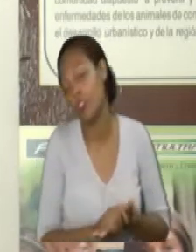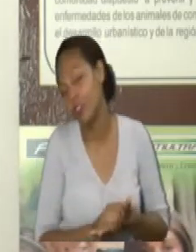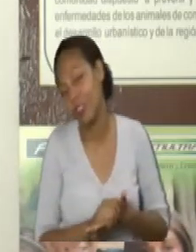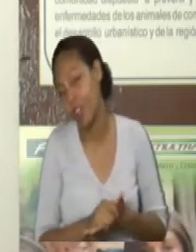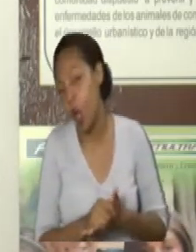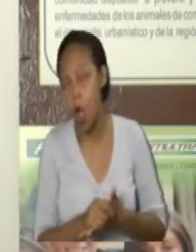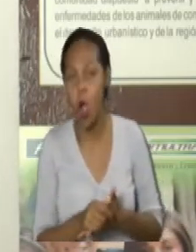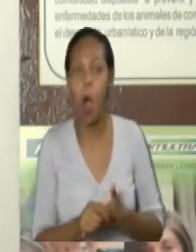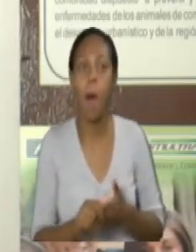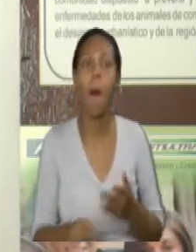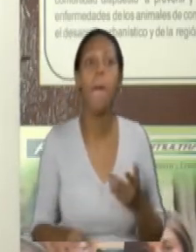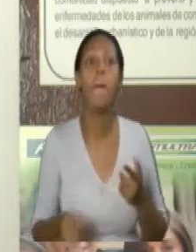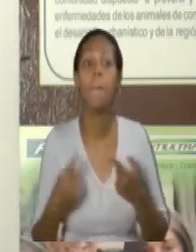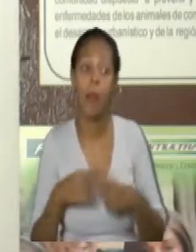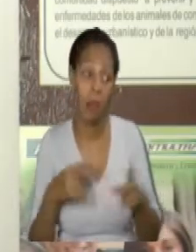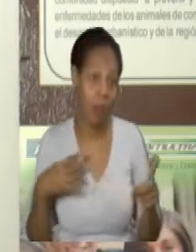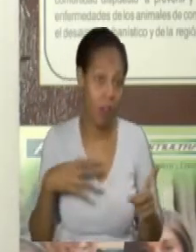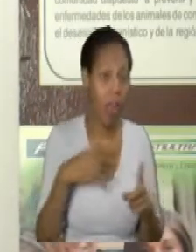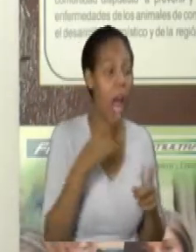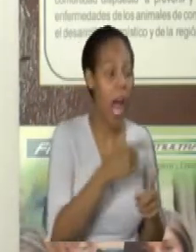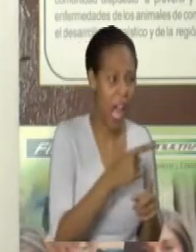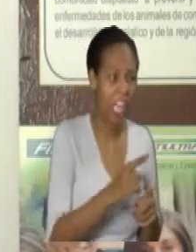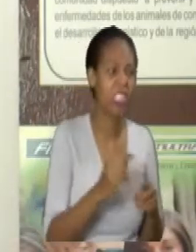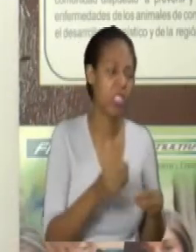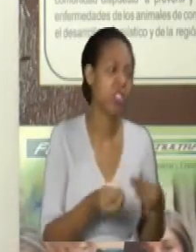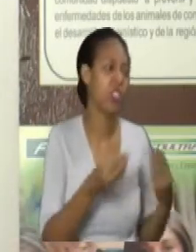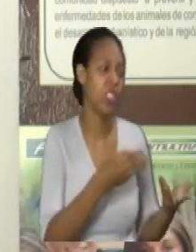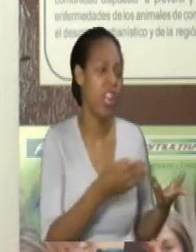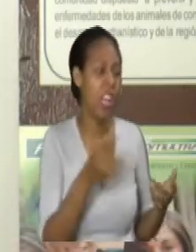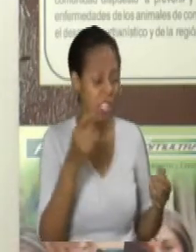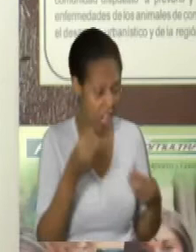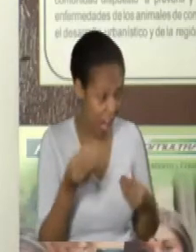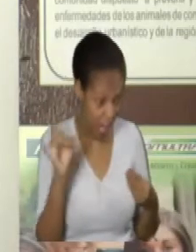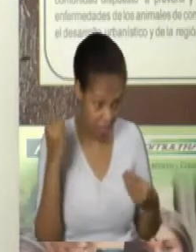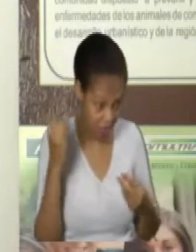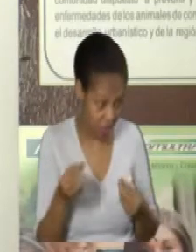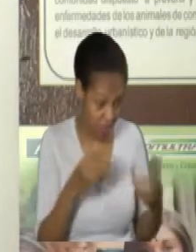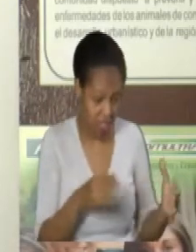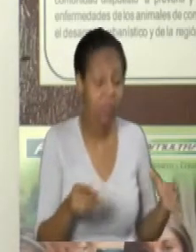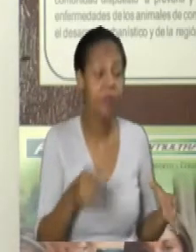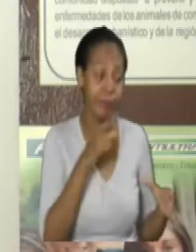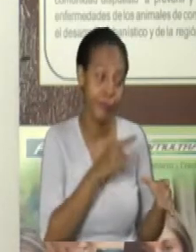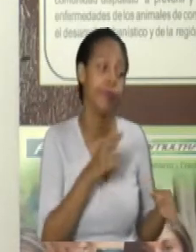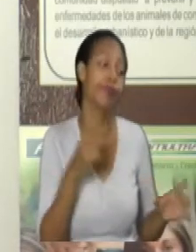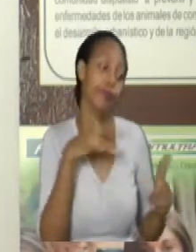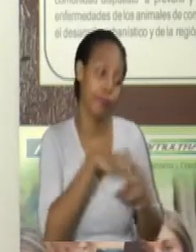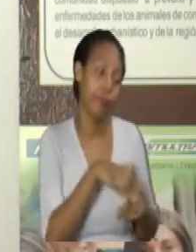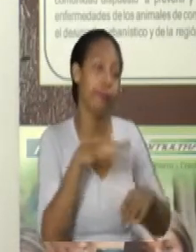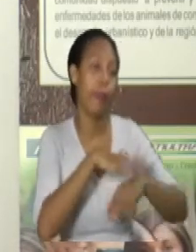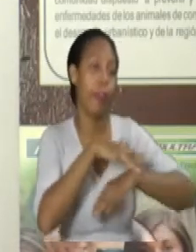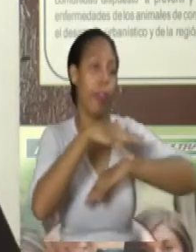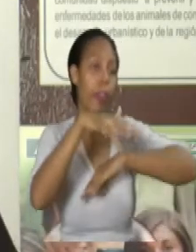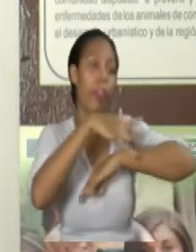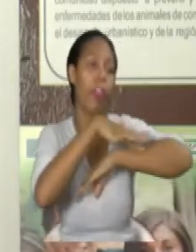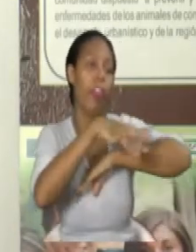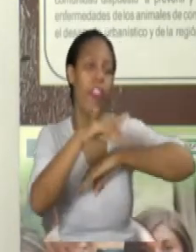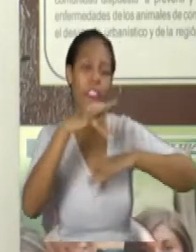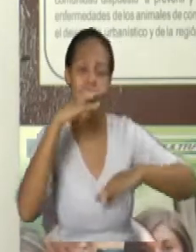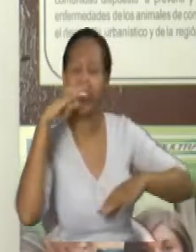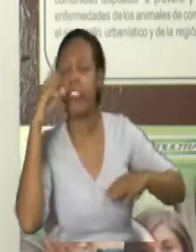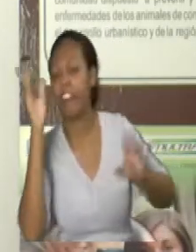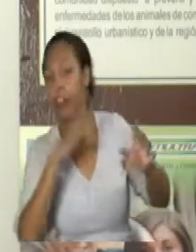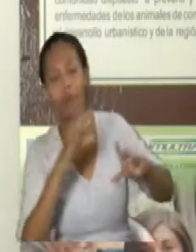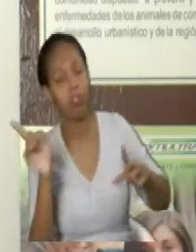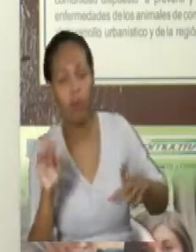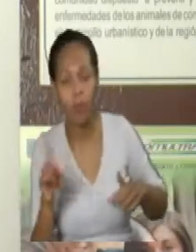los animales, lo que se necesita es hacer un alimento nutricional balanceado. De esta forma existen los concentrados comerciales